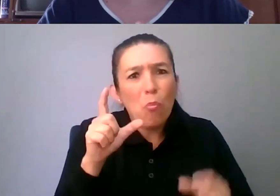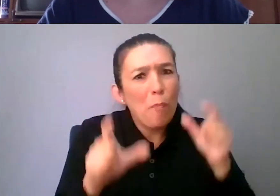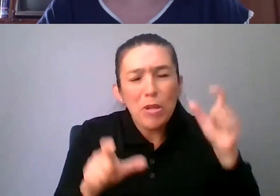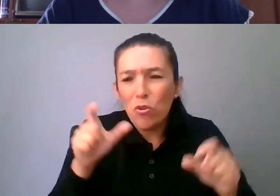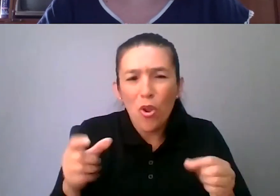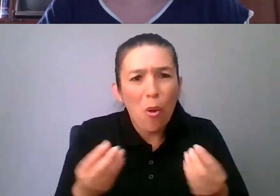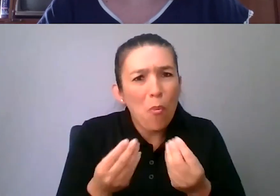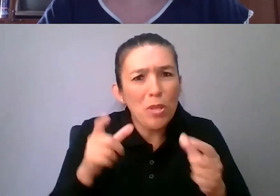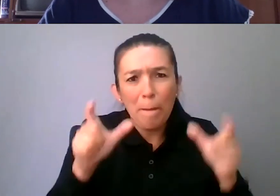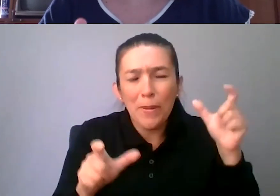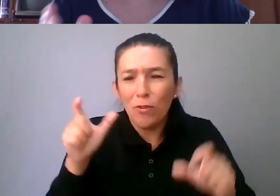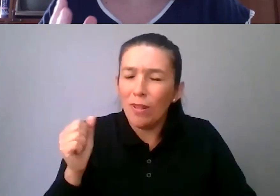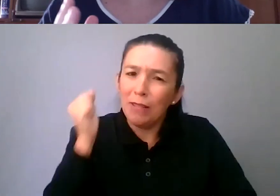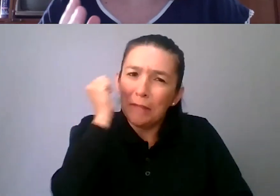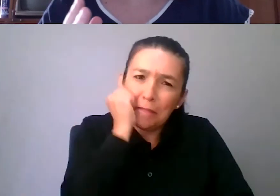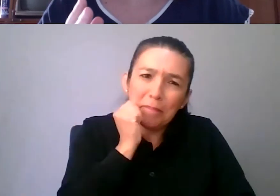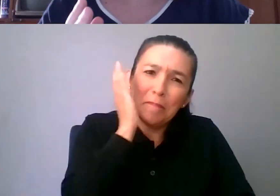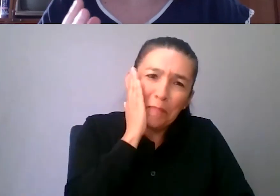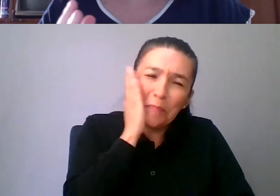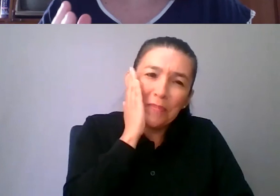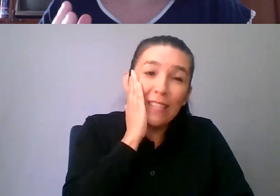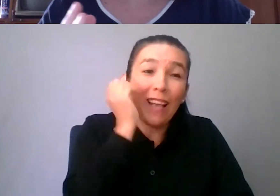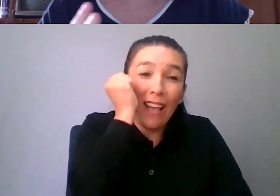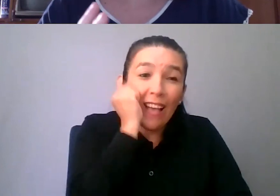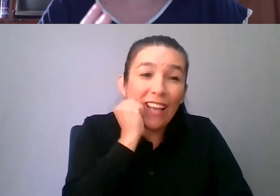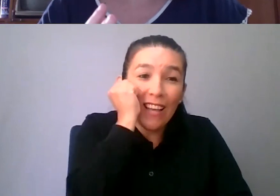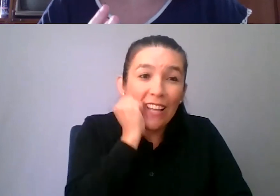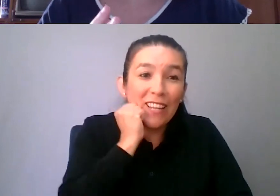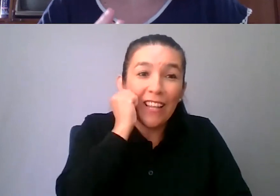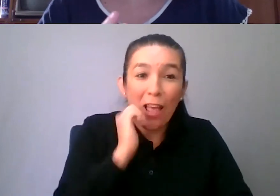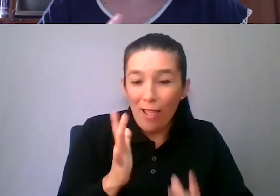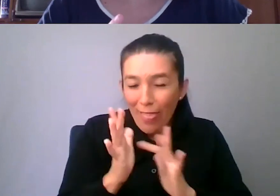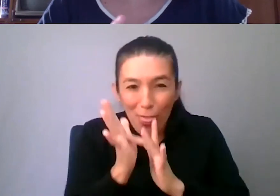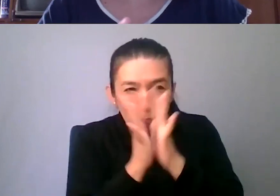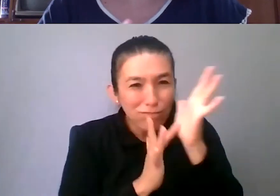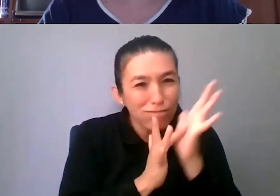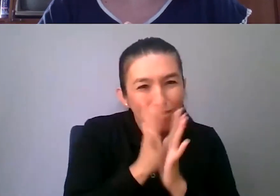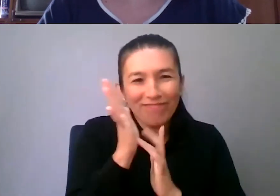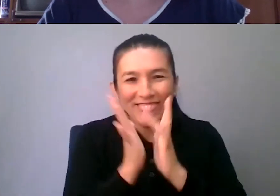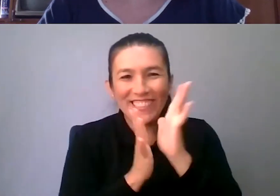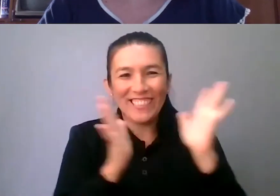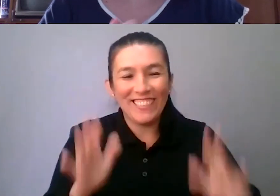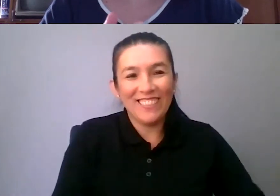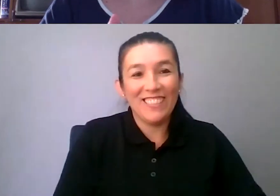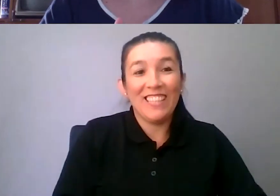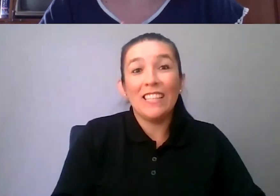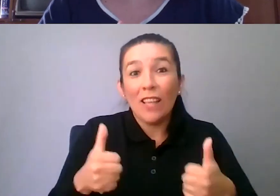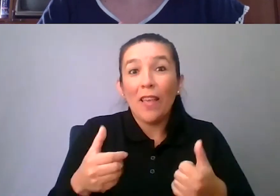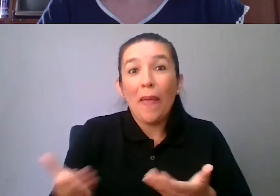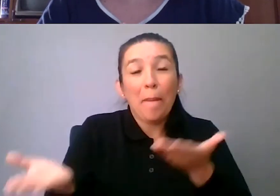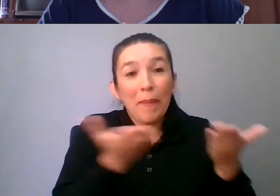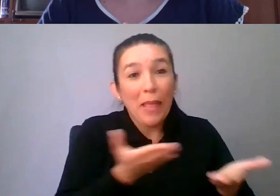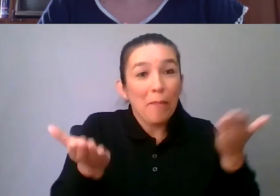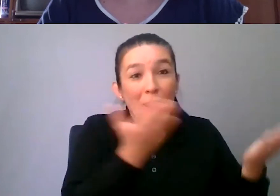muy amable, cariñosa, enredándonos los dedos aquí con las cuerdas. Eso, gracias. Invitémonos a eso,